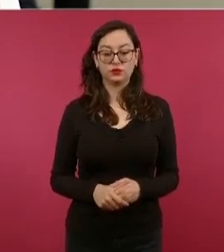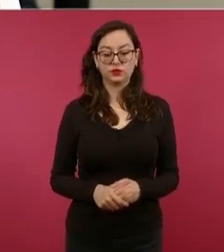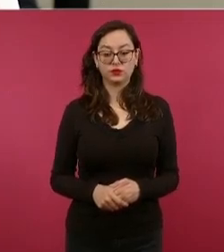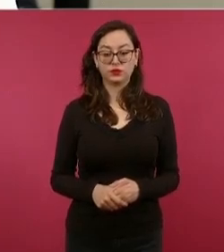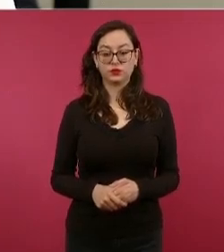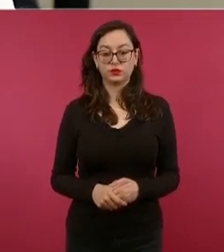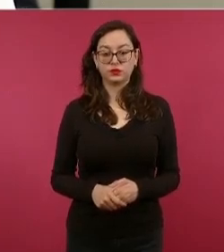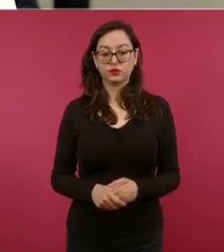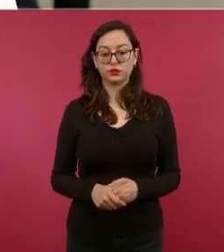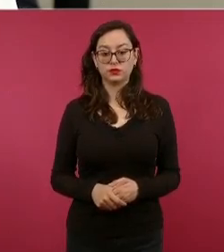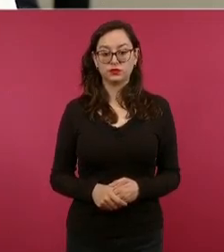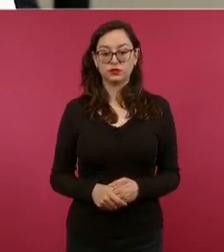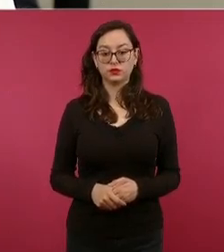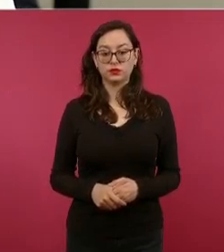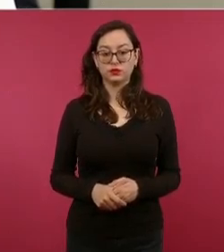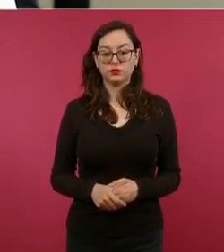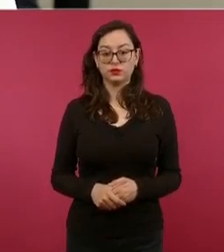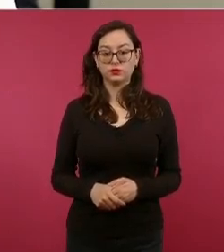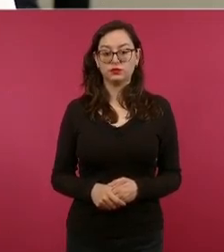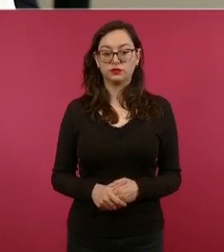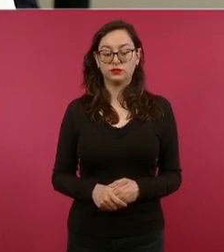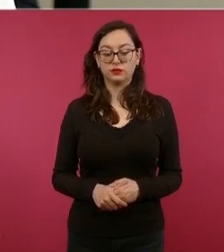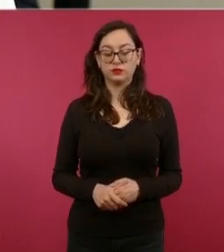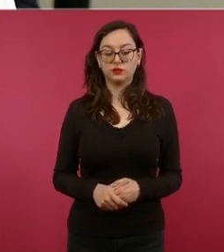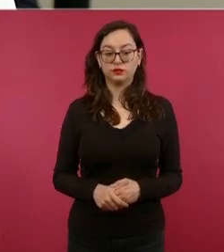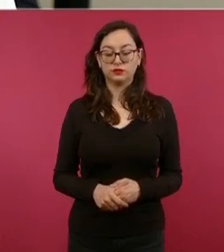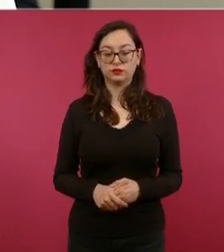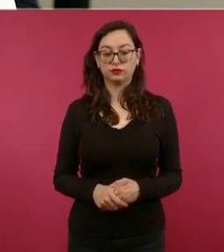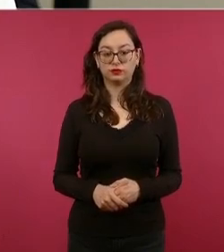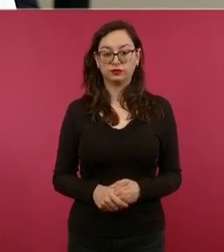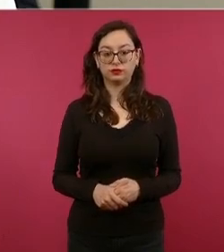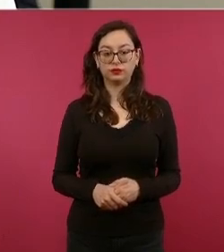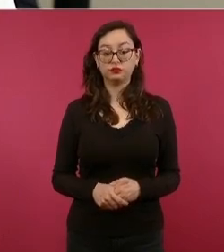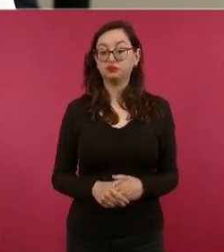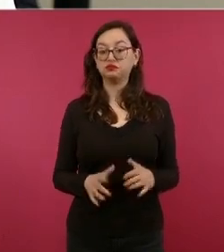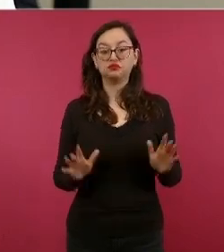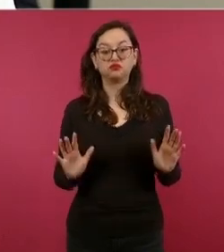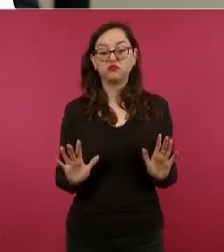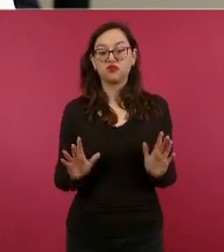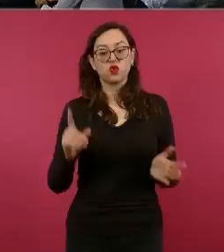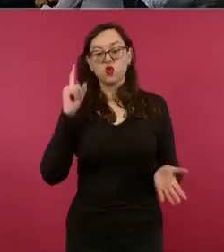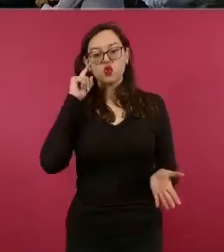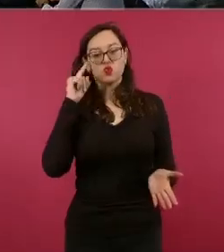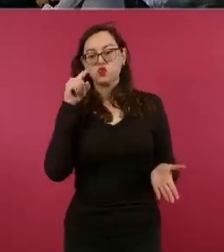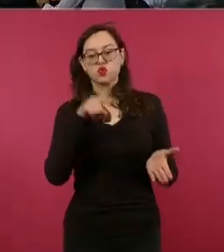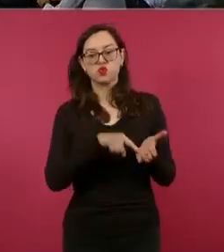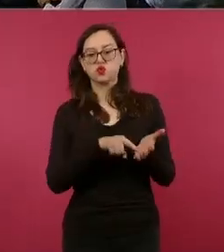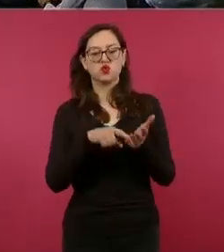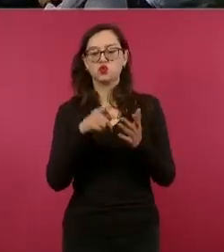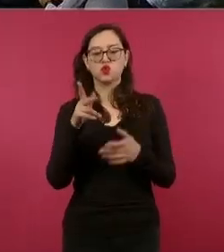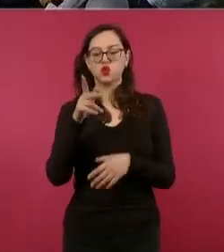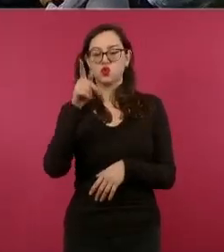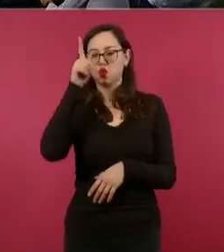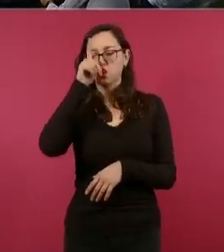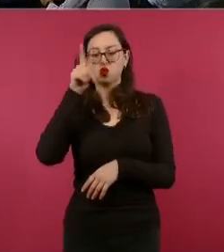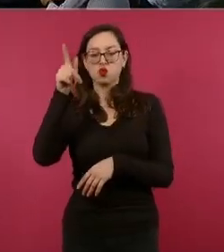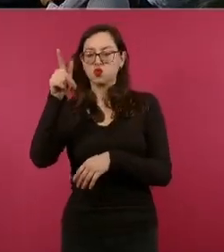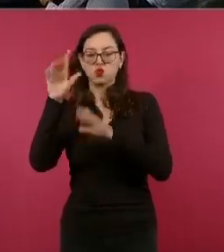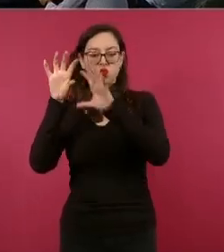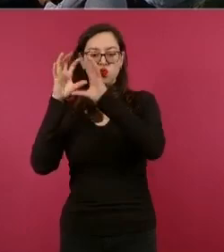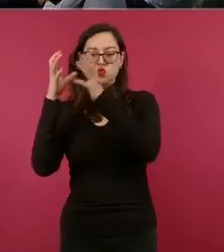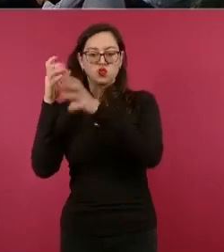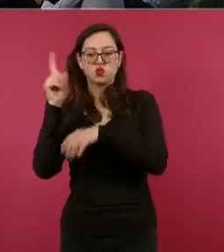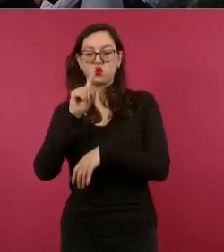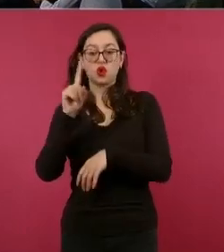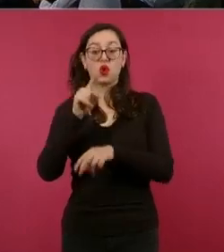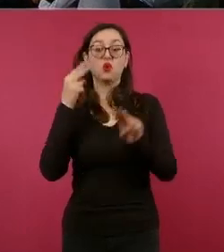volver a regresar a la Luna. Pero no sé si para esa misión está contemplada… No, yo creo que para el espacio, porque hablamos de